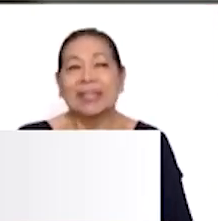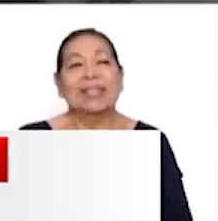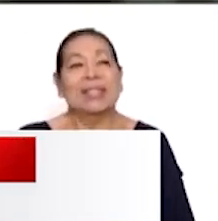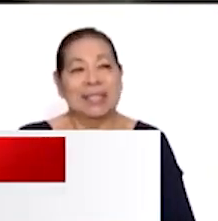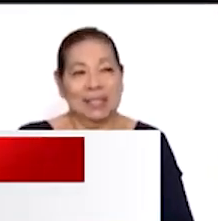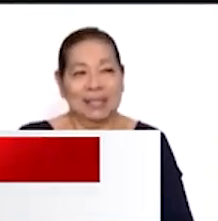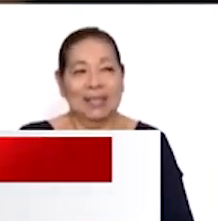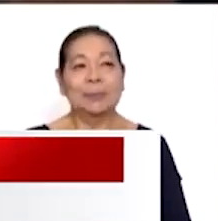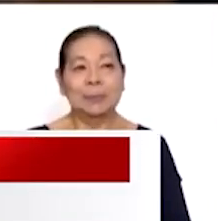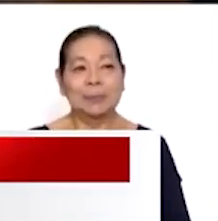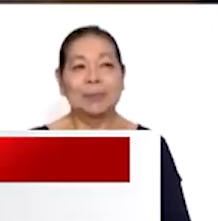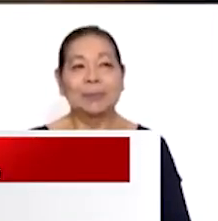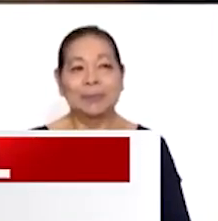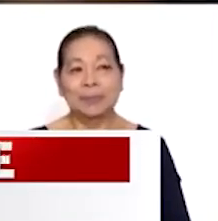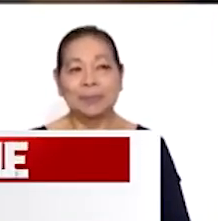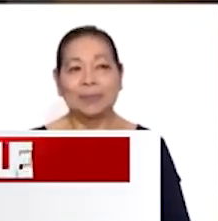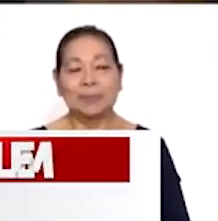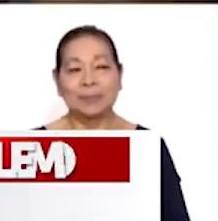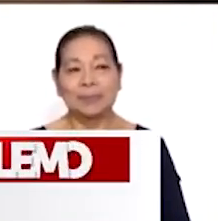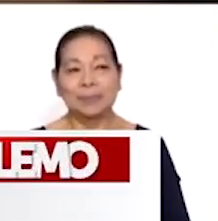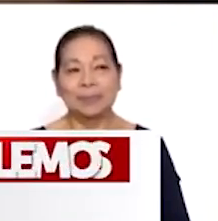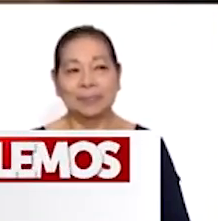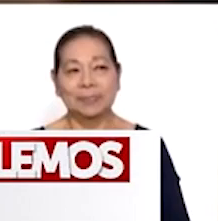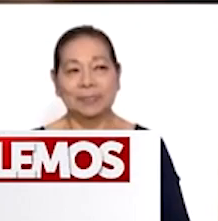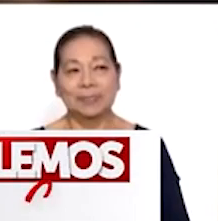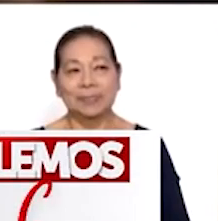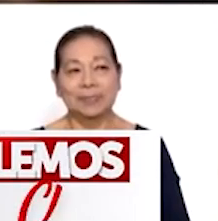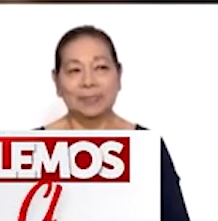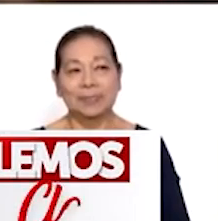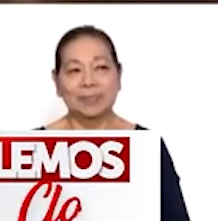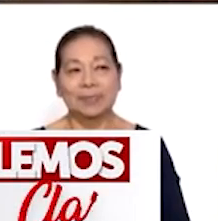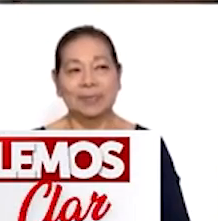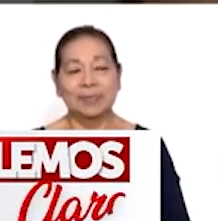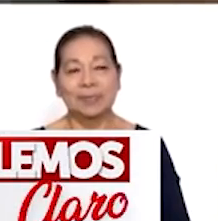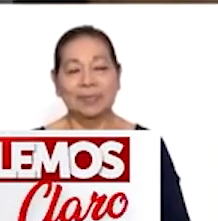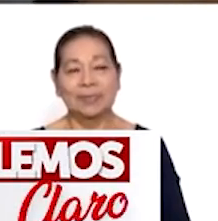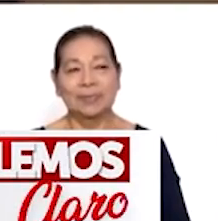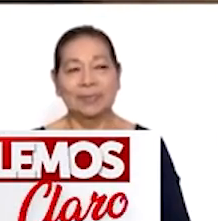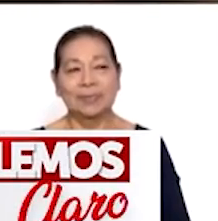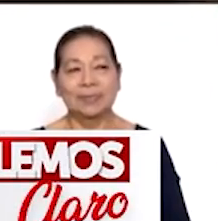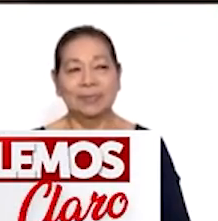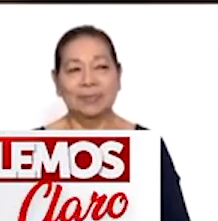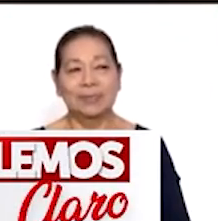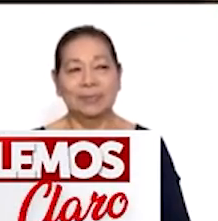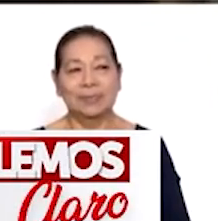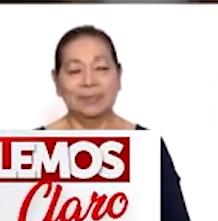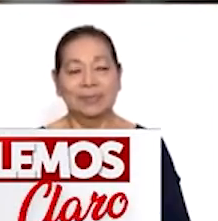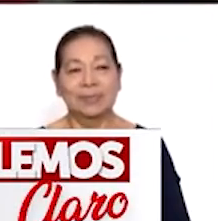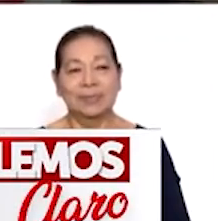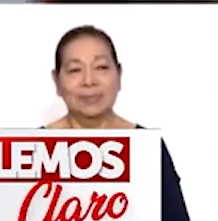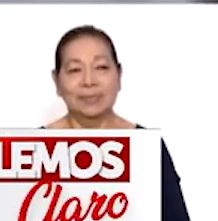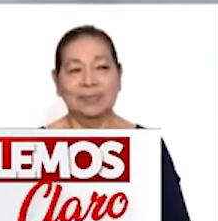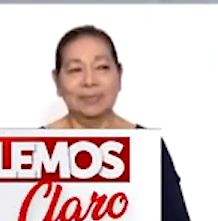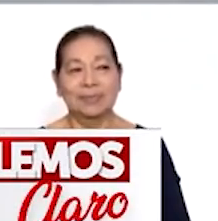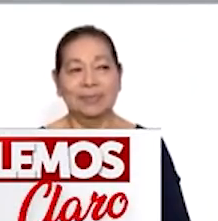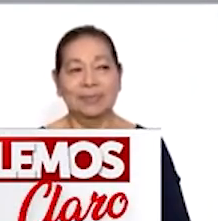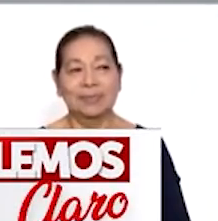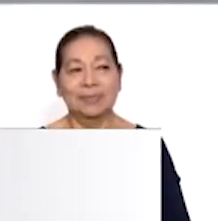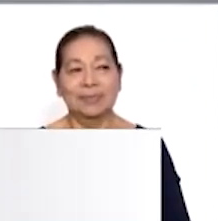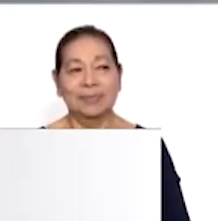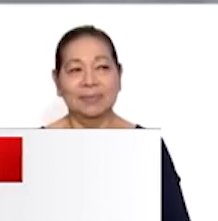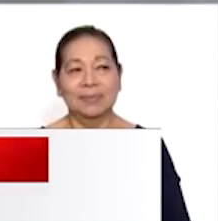puedo ver. Mira, el tema es que esto de los panamericanos es bueno para el país. Es bueno que, claro, que ocurra, es algo que Lima, nos puede